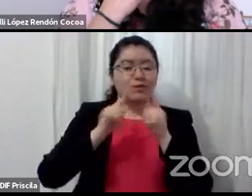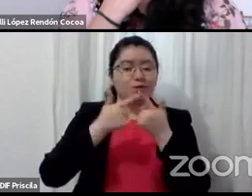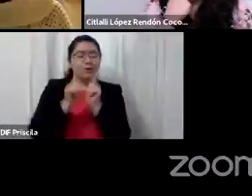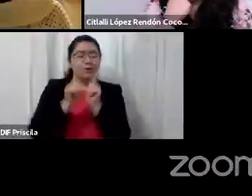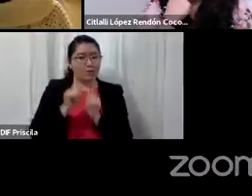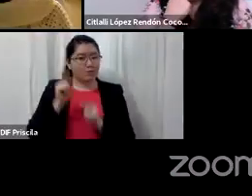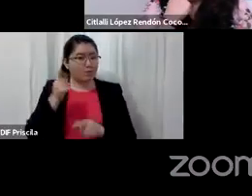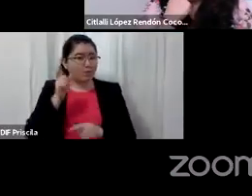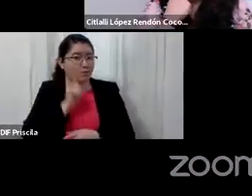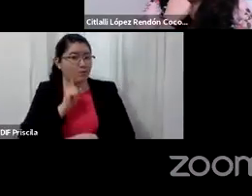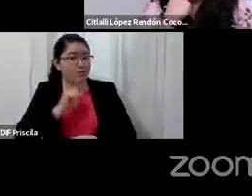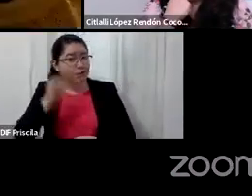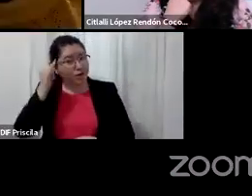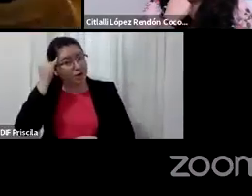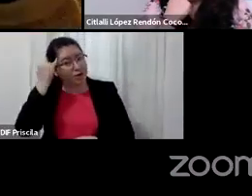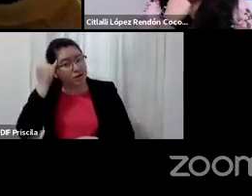¿cómo?